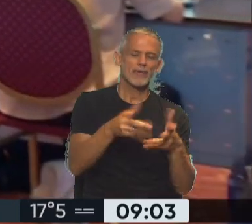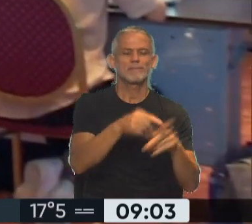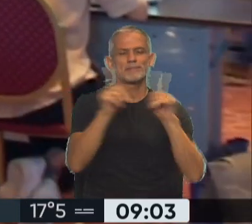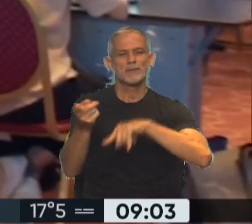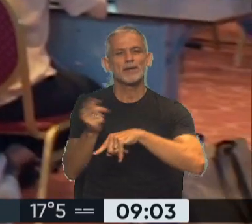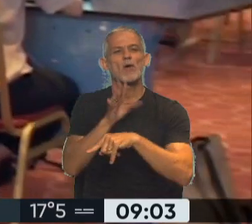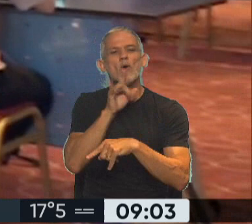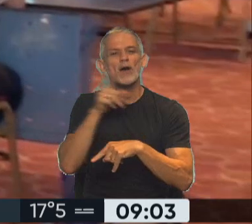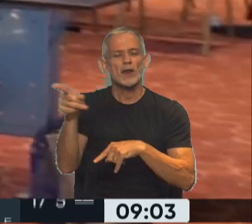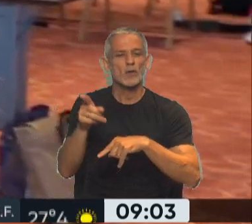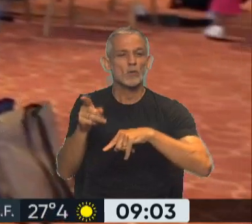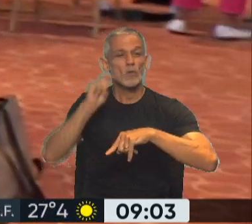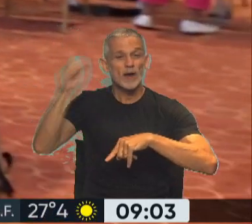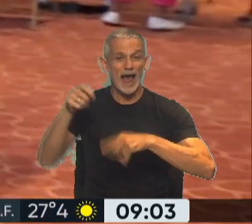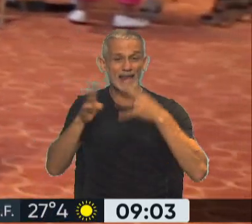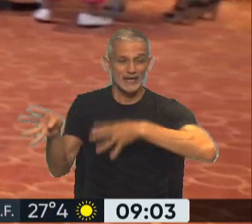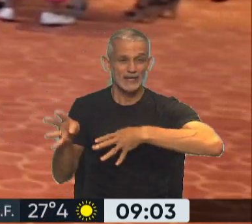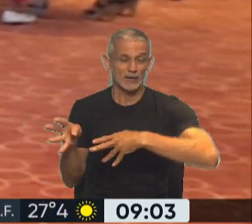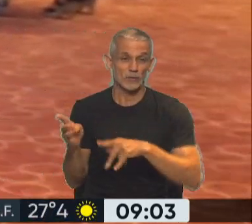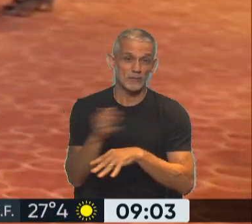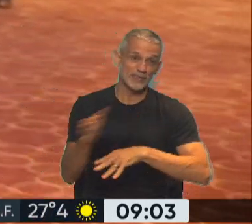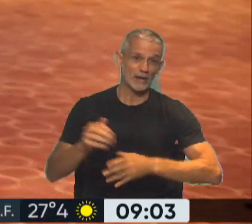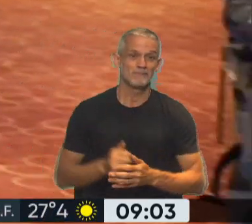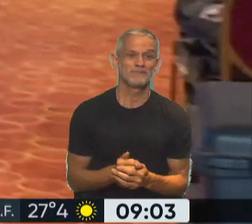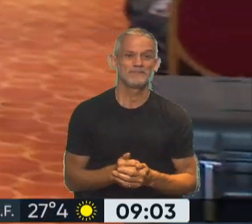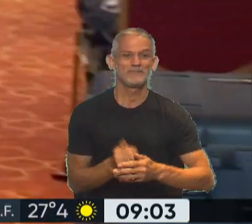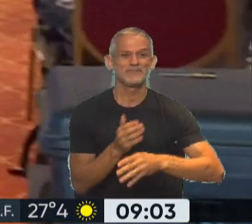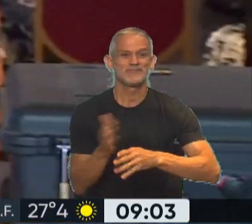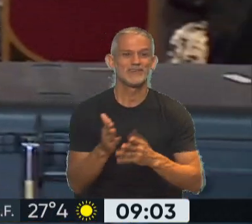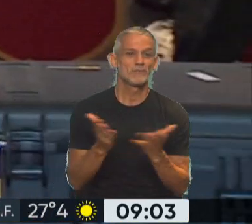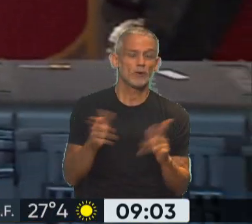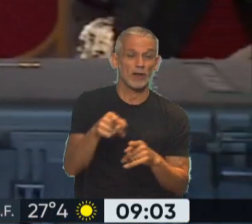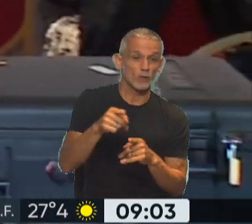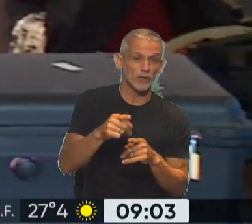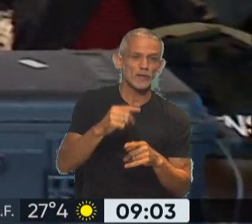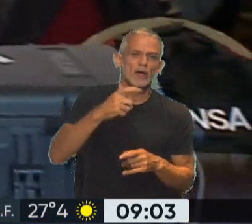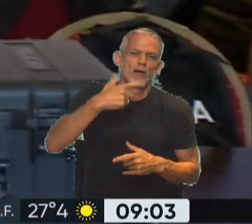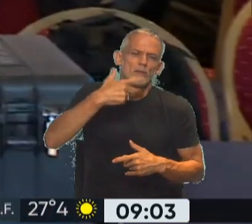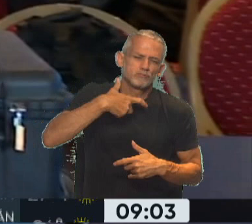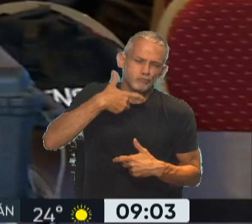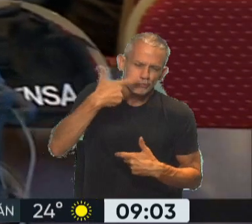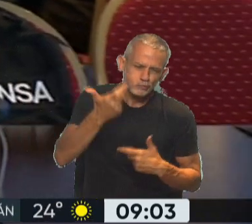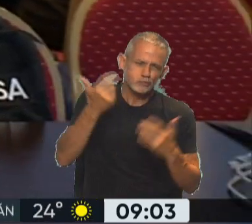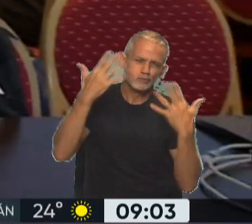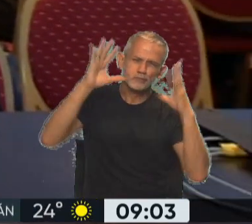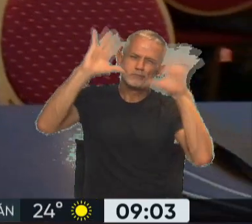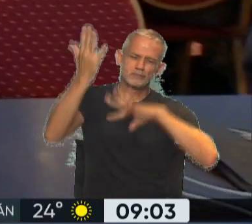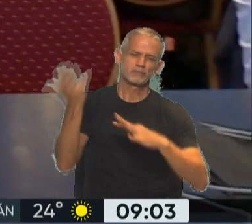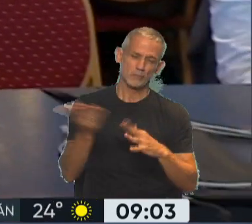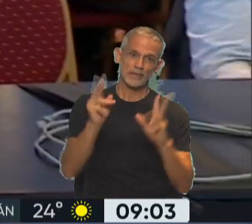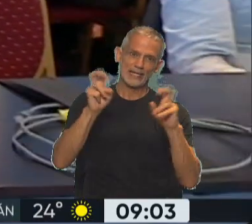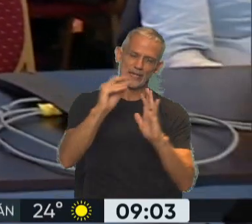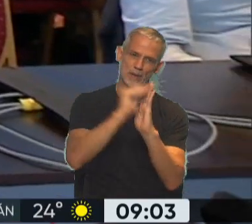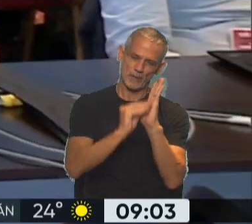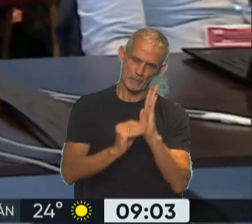con Ucrania además también todo lo que tiene que ver con un tema que preocupa mucho como el calentamiento global también otros temas que están en la gente